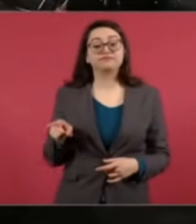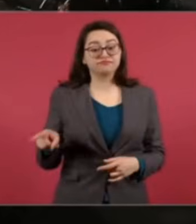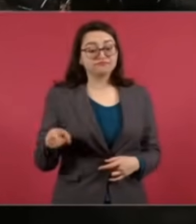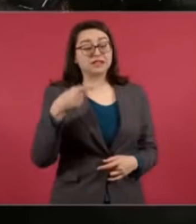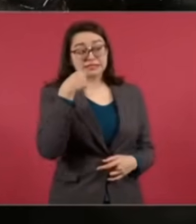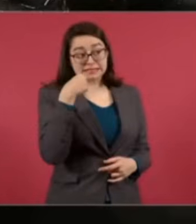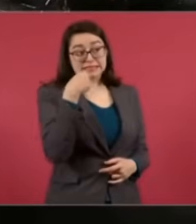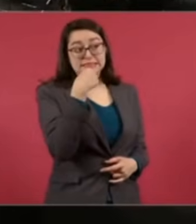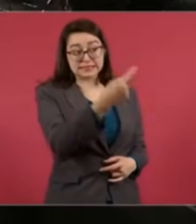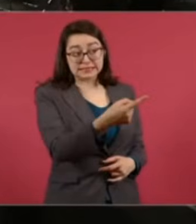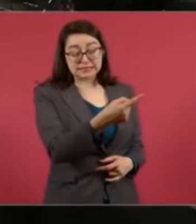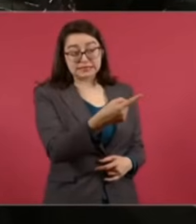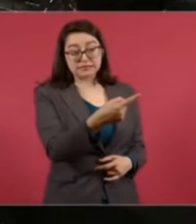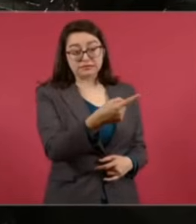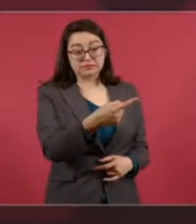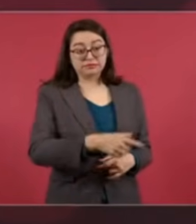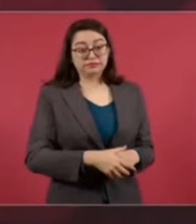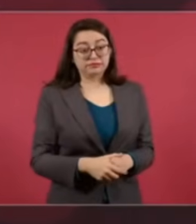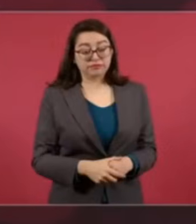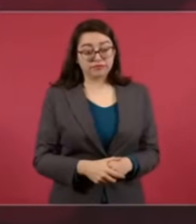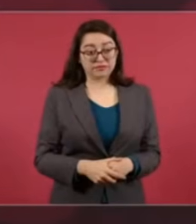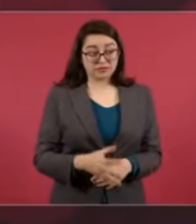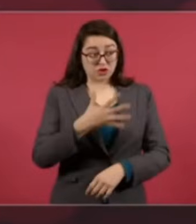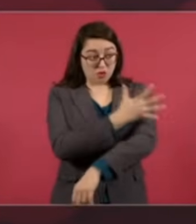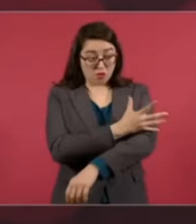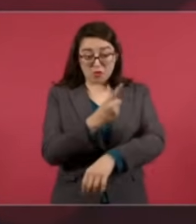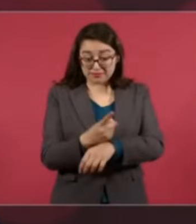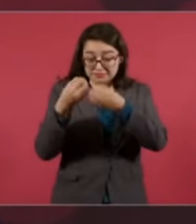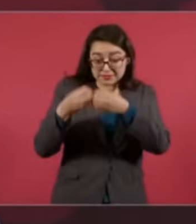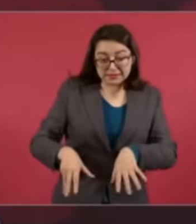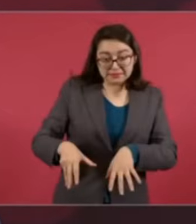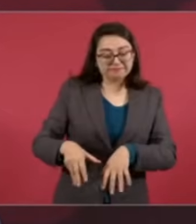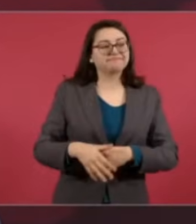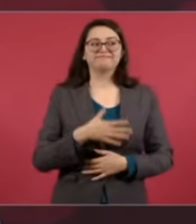sería un acto de deshonestidad de mi parte.